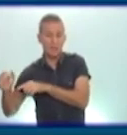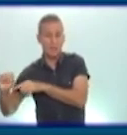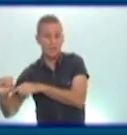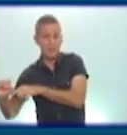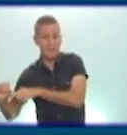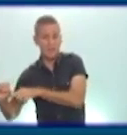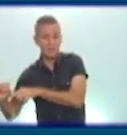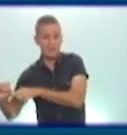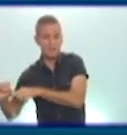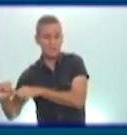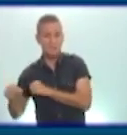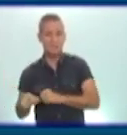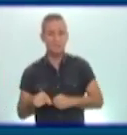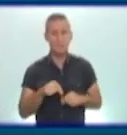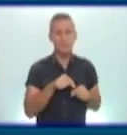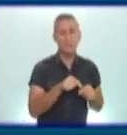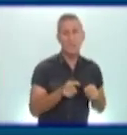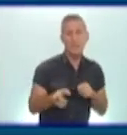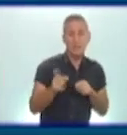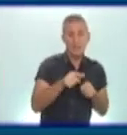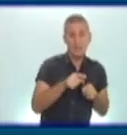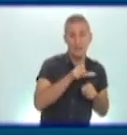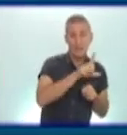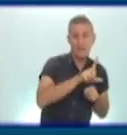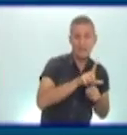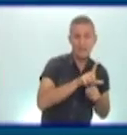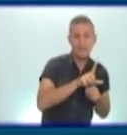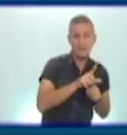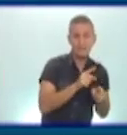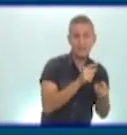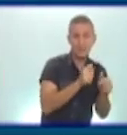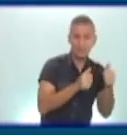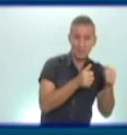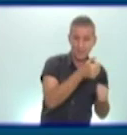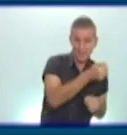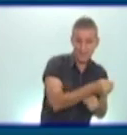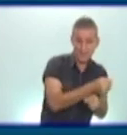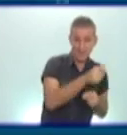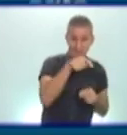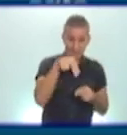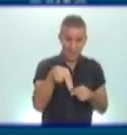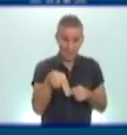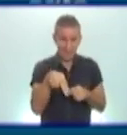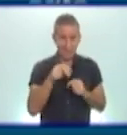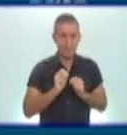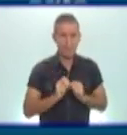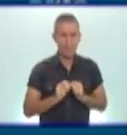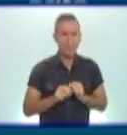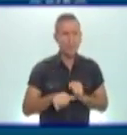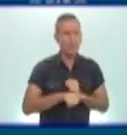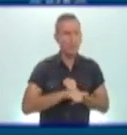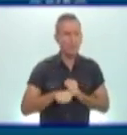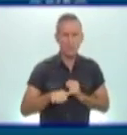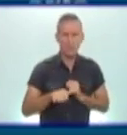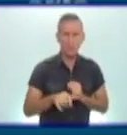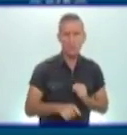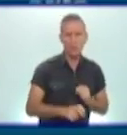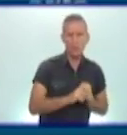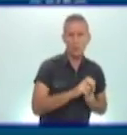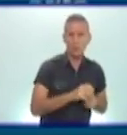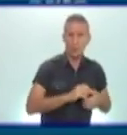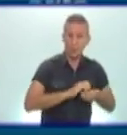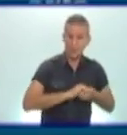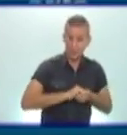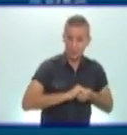alumnas, hasta la N, no varía el sustantivo. Lo mismo ocurre con compañeritos, fíjense que hasta la Ñ